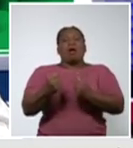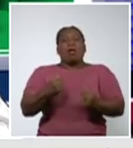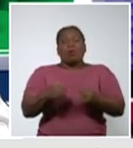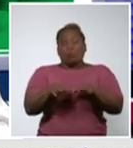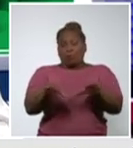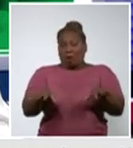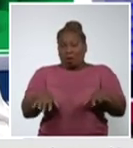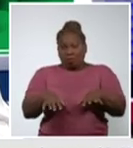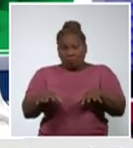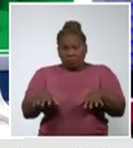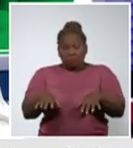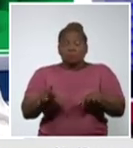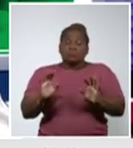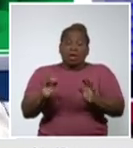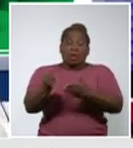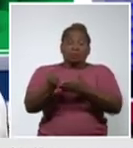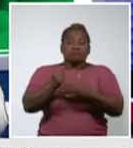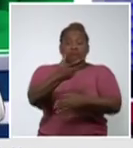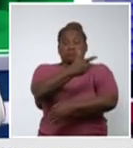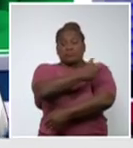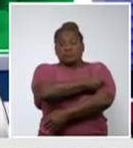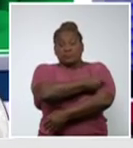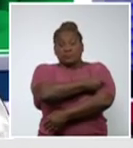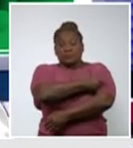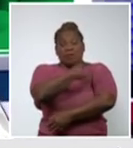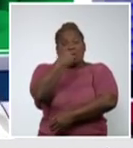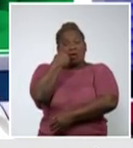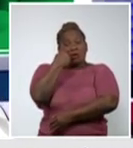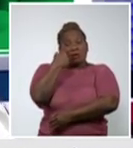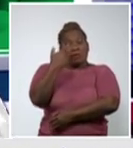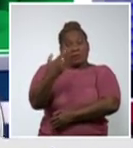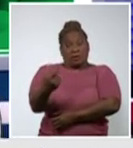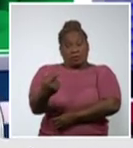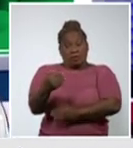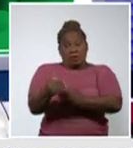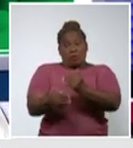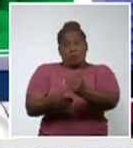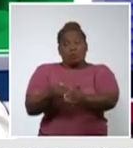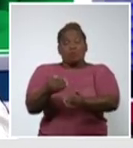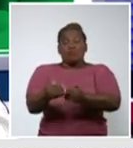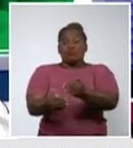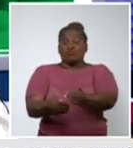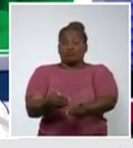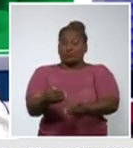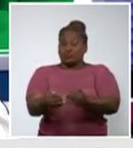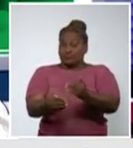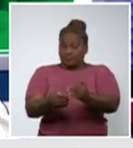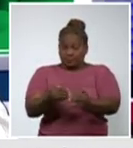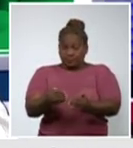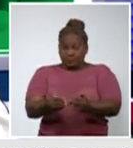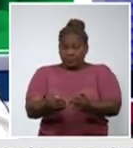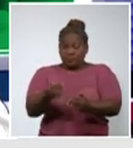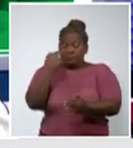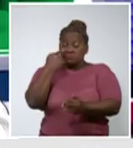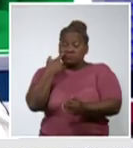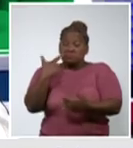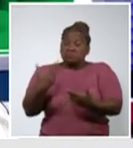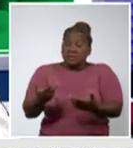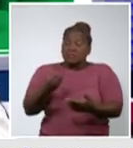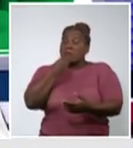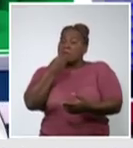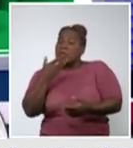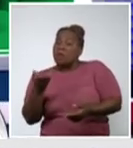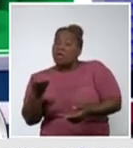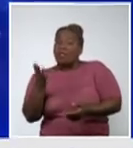su vacunación. Pero bueno, hay que ver la evolución y definitivamente qué va a pasar, si se va a poder o no